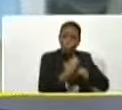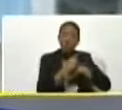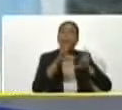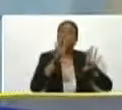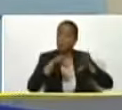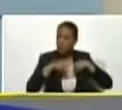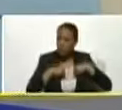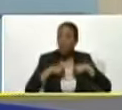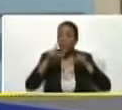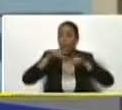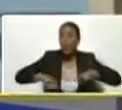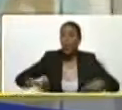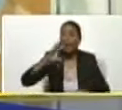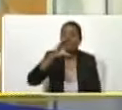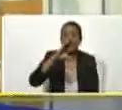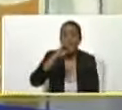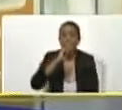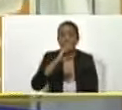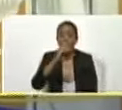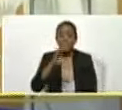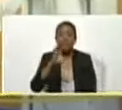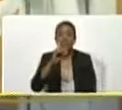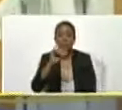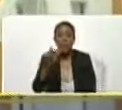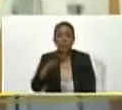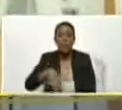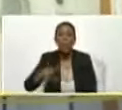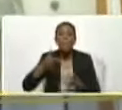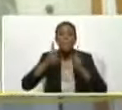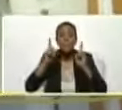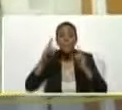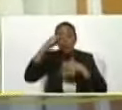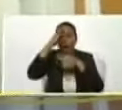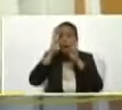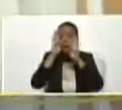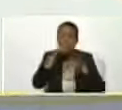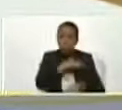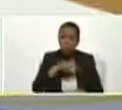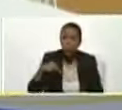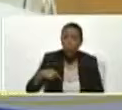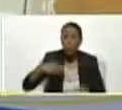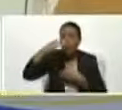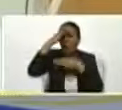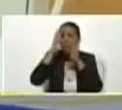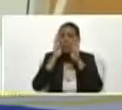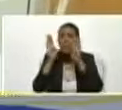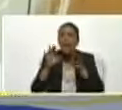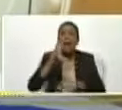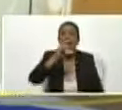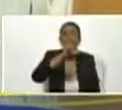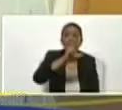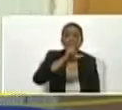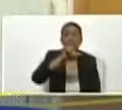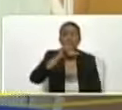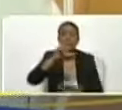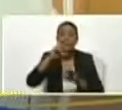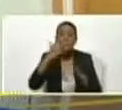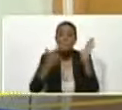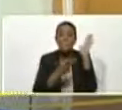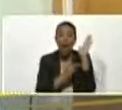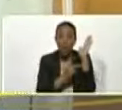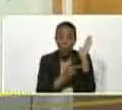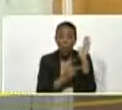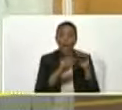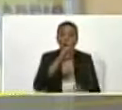este en el cdi este cdi este nos permite a nosotros atender a tres parroquias